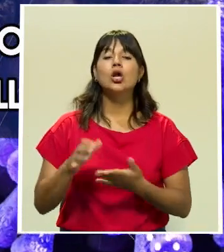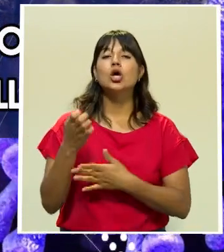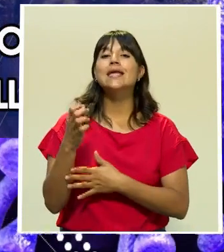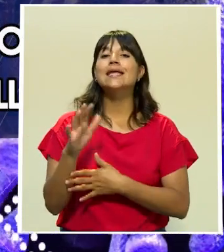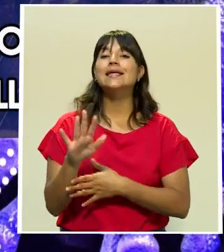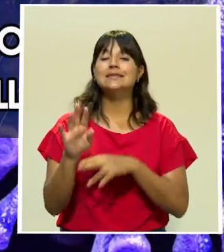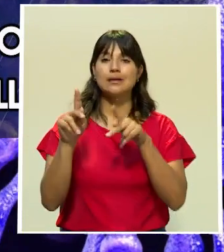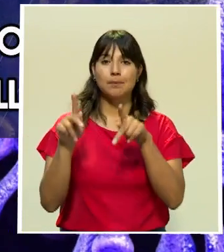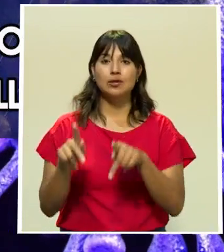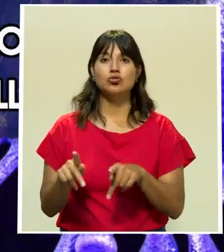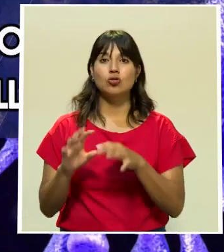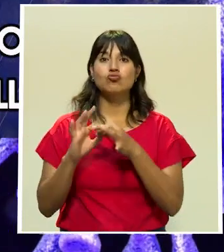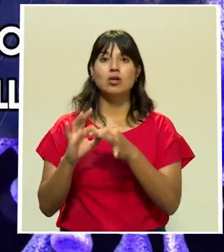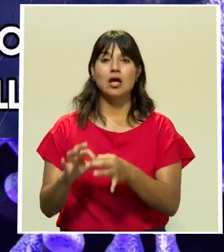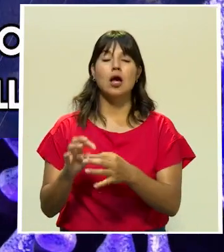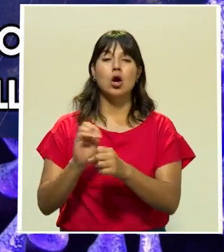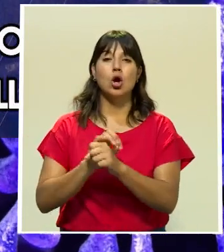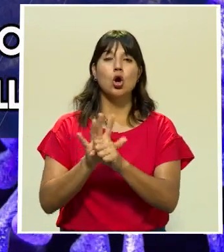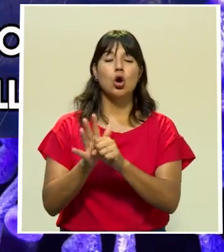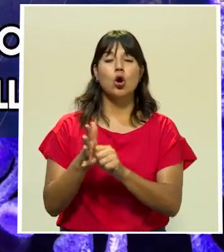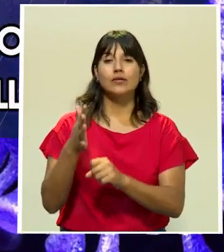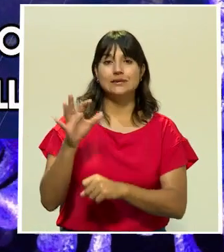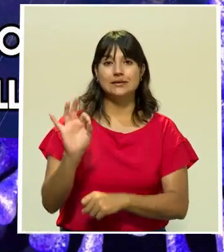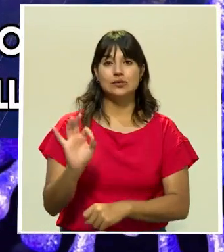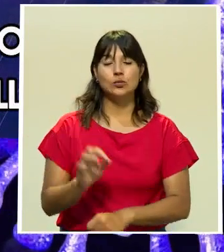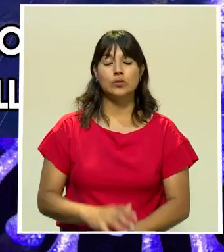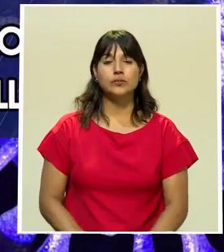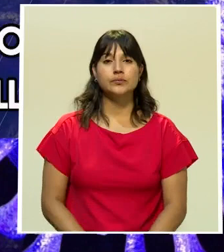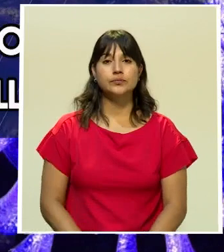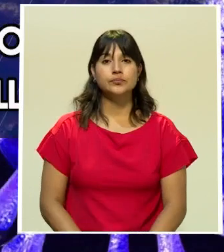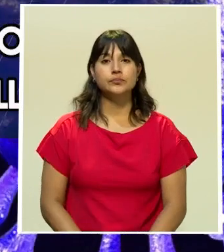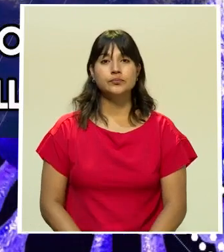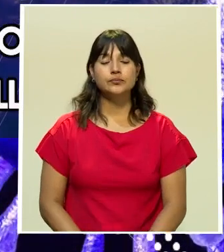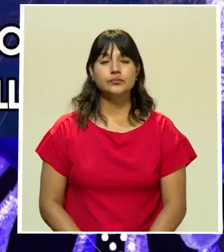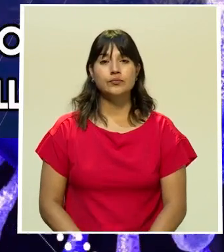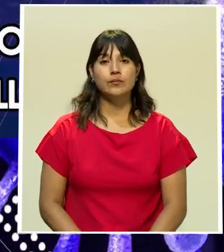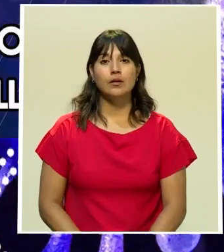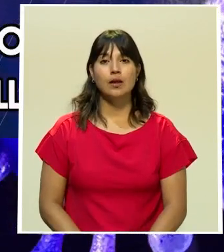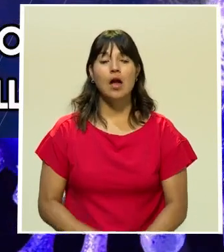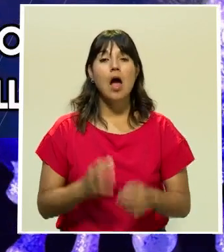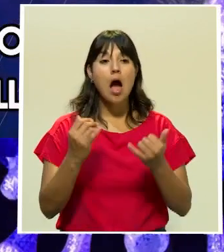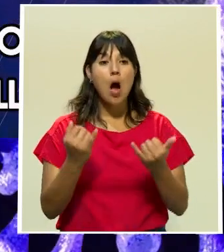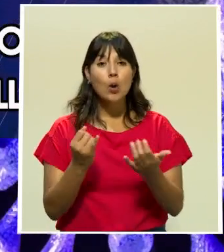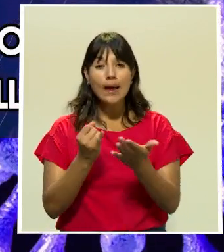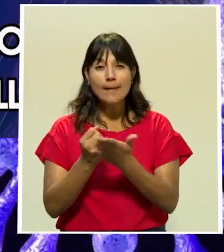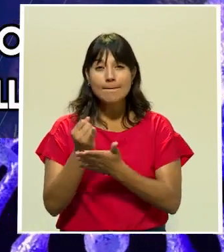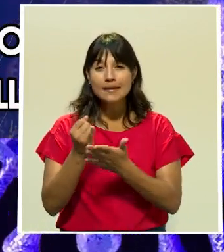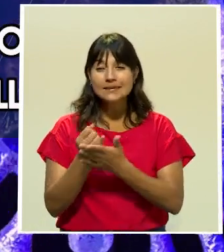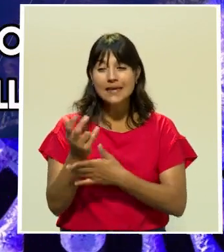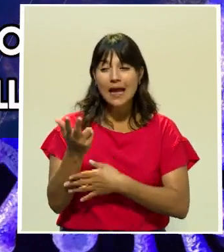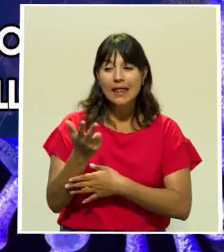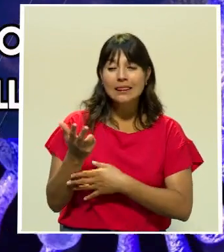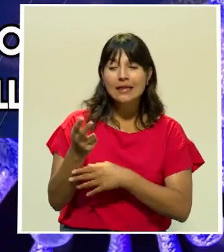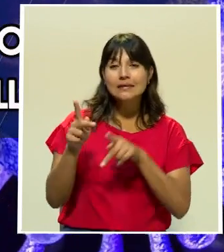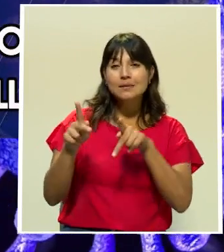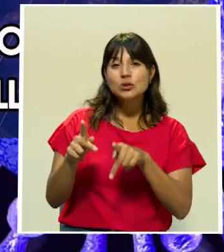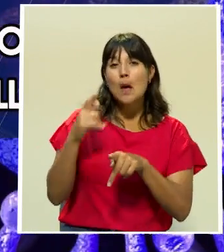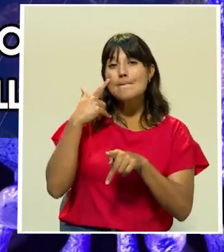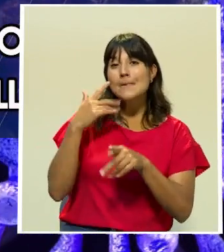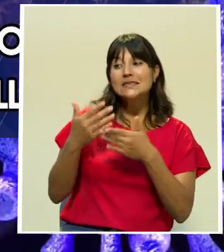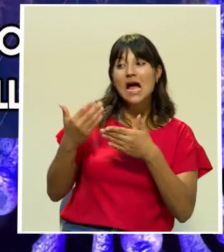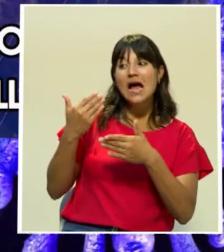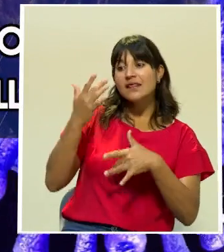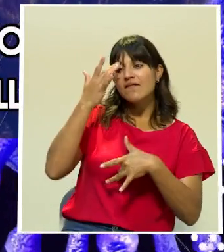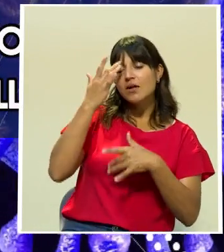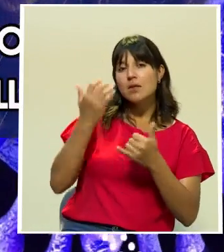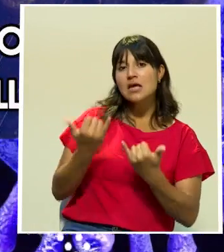15 personas por causas asociadas al COVID. Se estudian 3 casos de reinfección